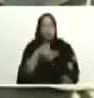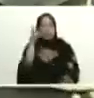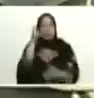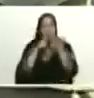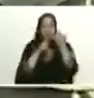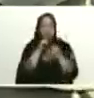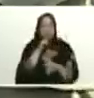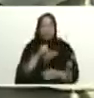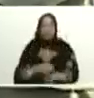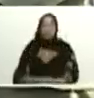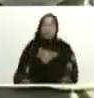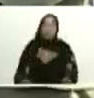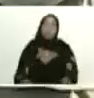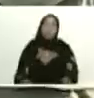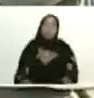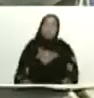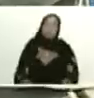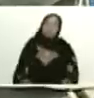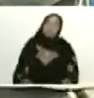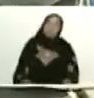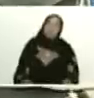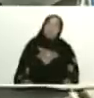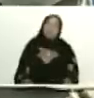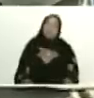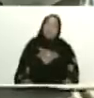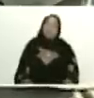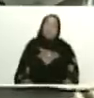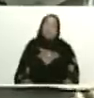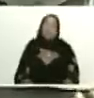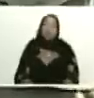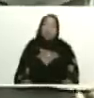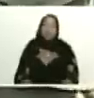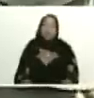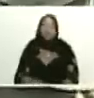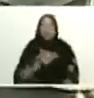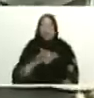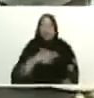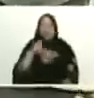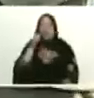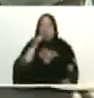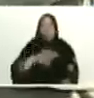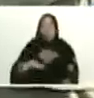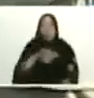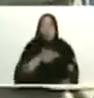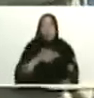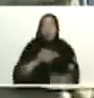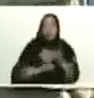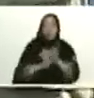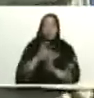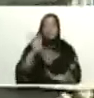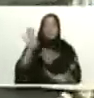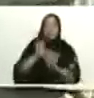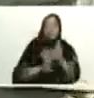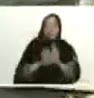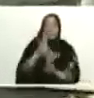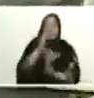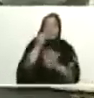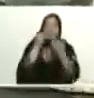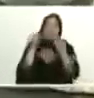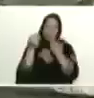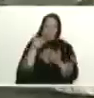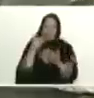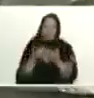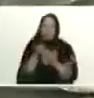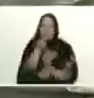en jefe. Aquí está una milicia porque donde el pueblo puede, la patria se crece. Gracias, mi comandante en jefe. Muchas gracias, mira,